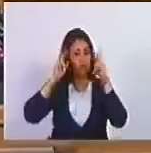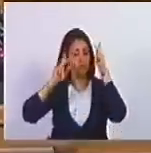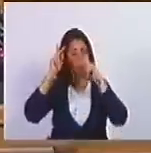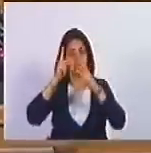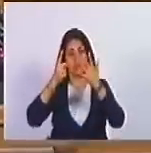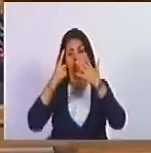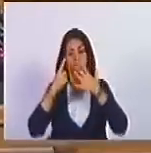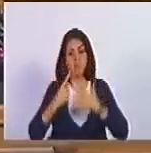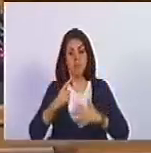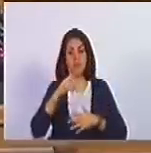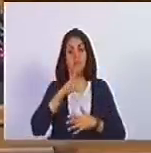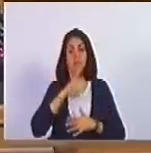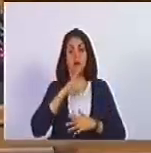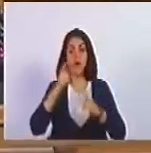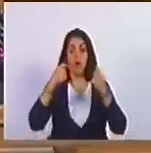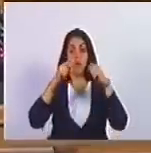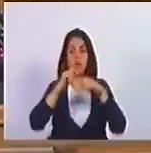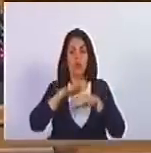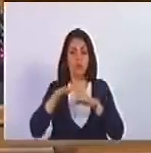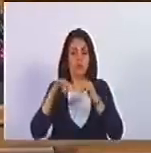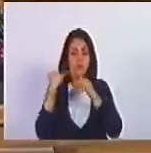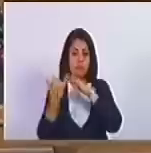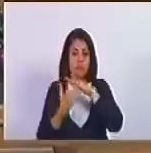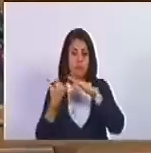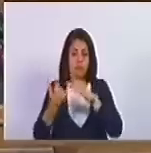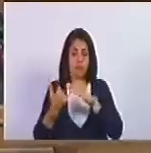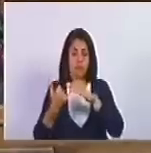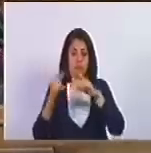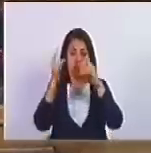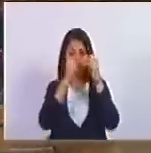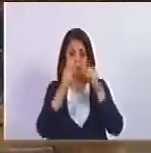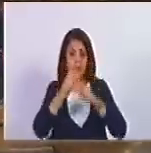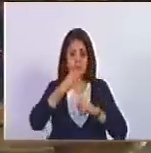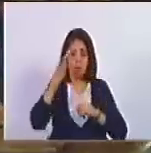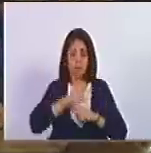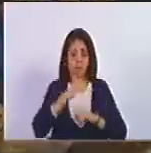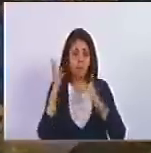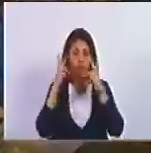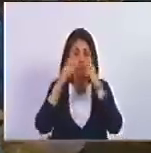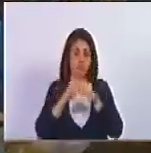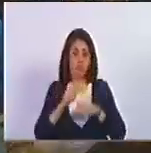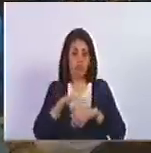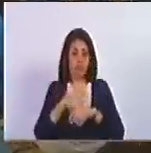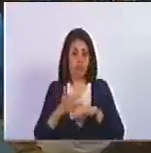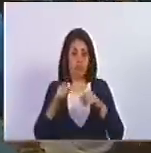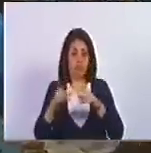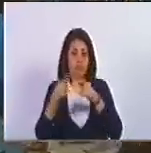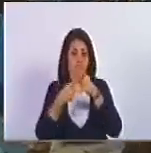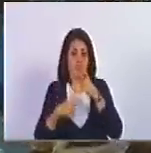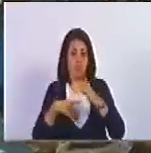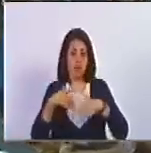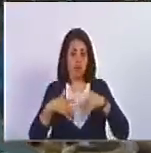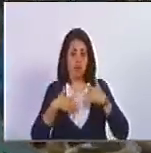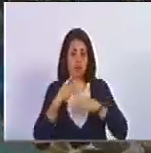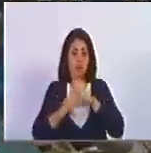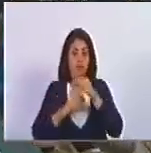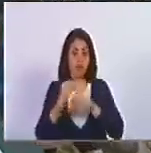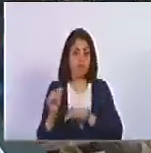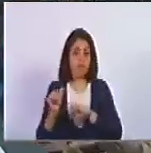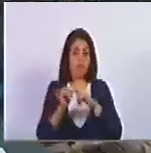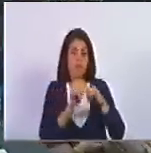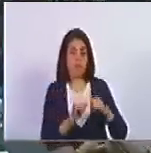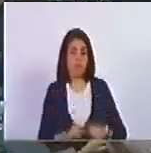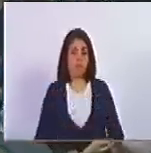6. Bancos comerciales, instituciones financieras, seguros, administradora y actividades de índole